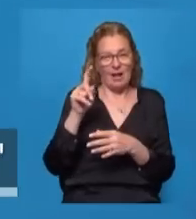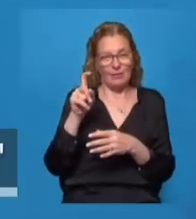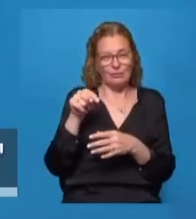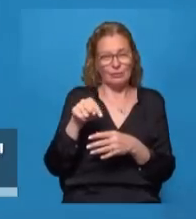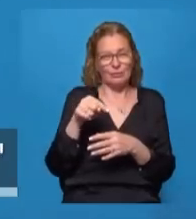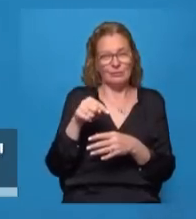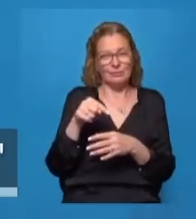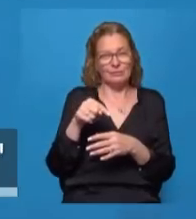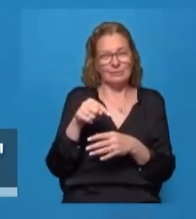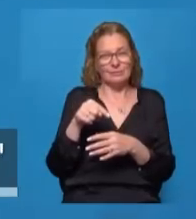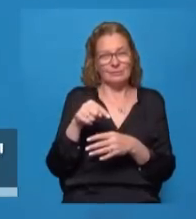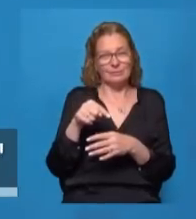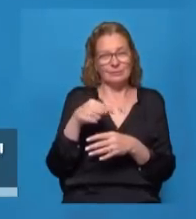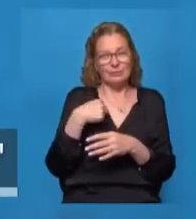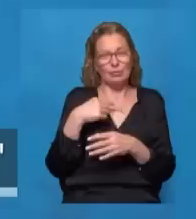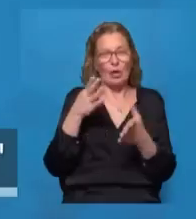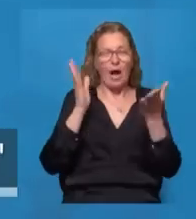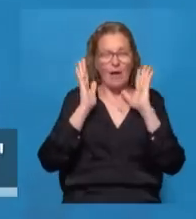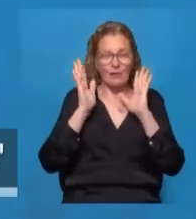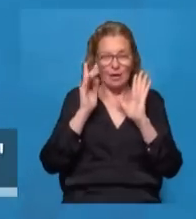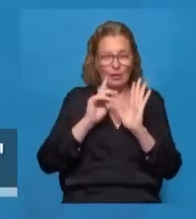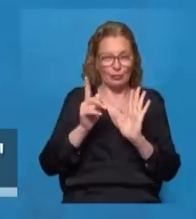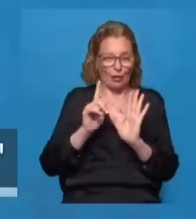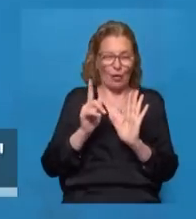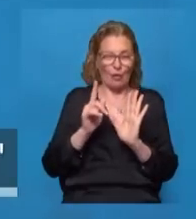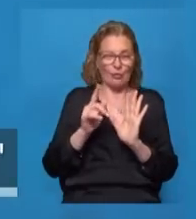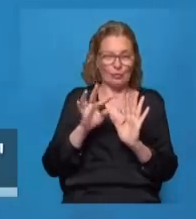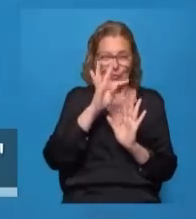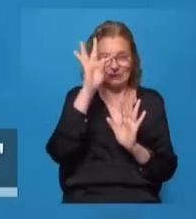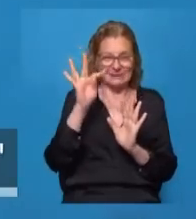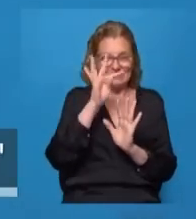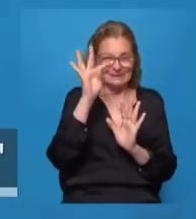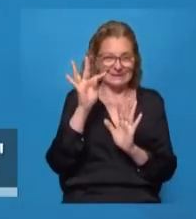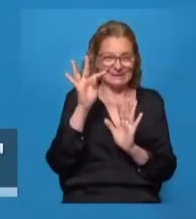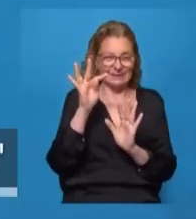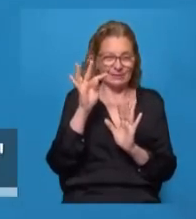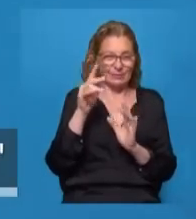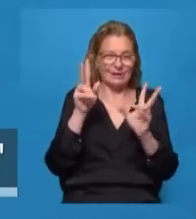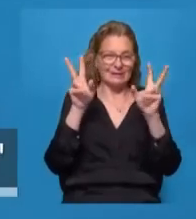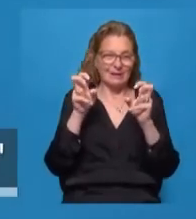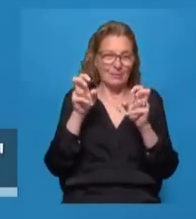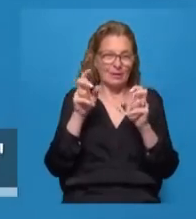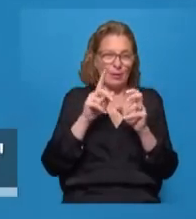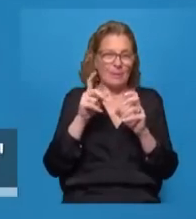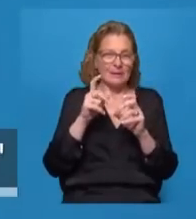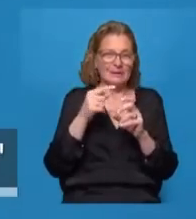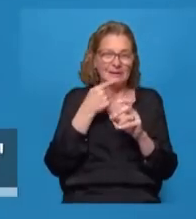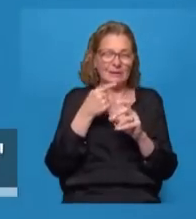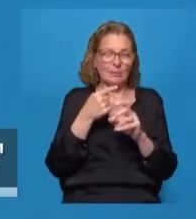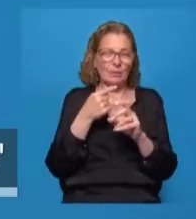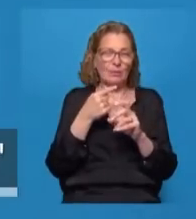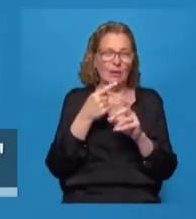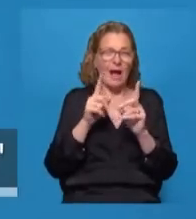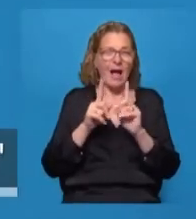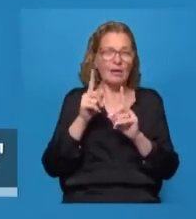con esto yo soy abogado no soy un un técnico en en cuestiones y no me extrañaría que me apareciera un